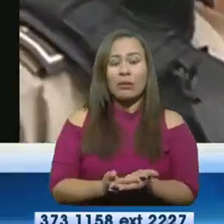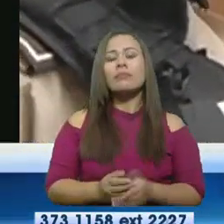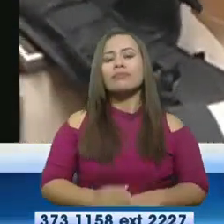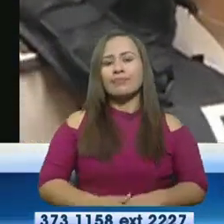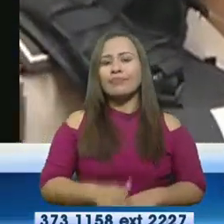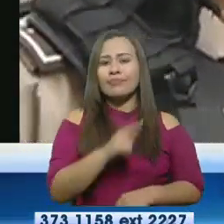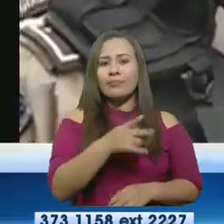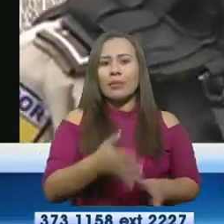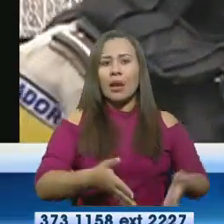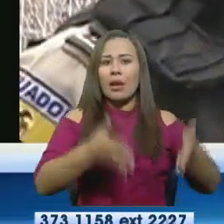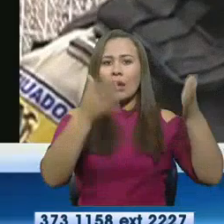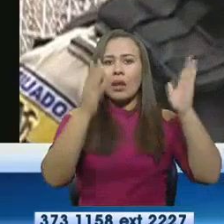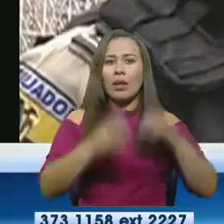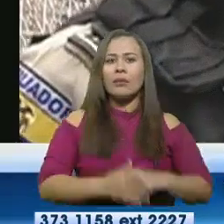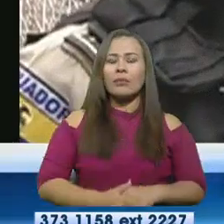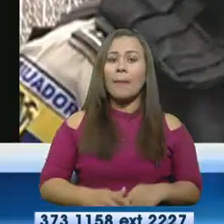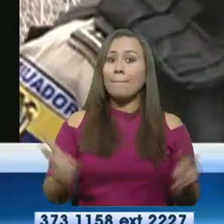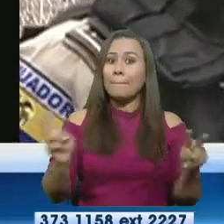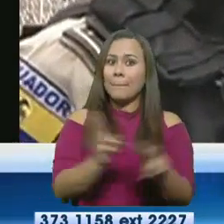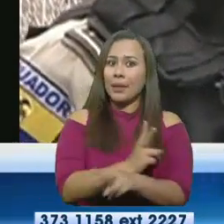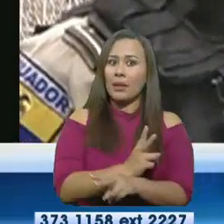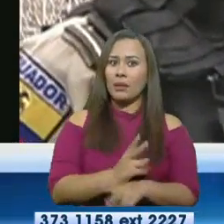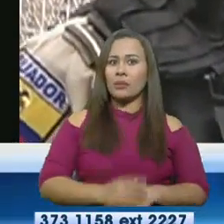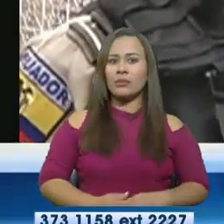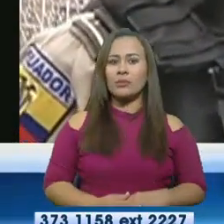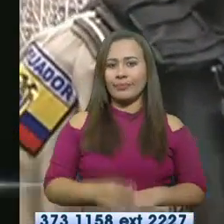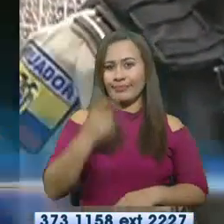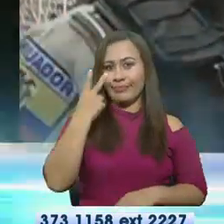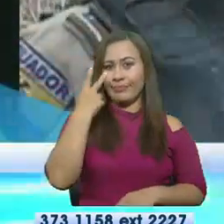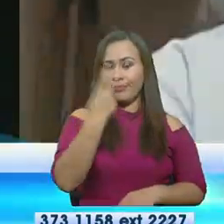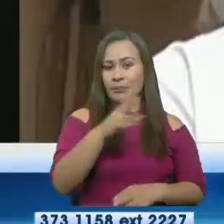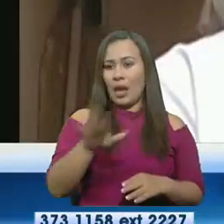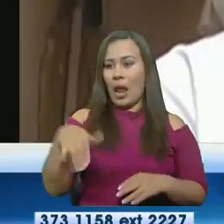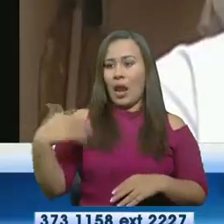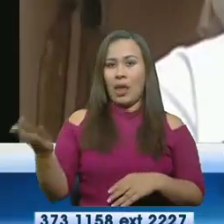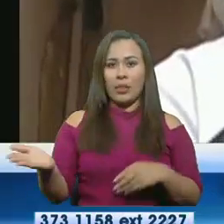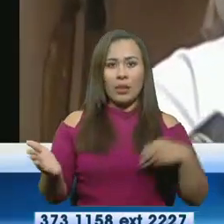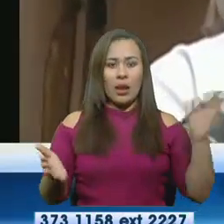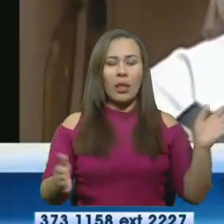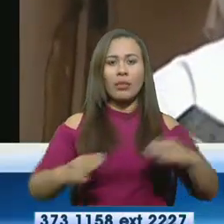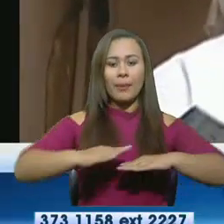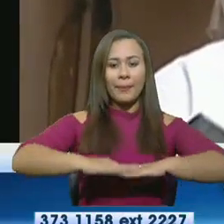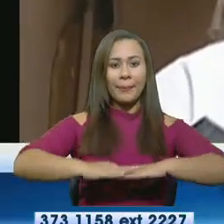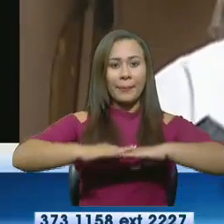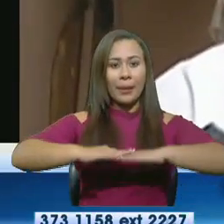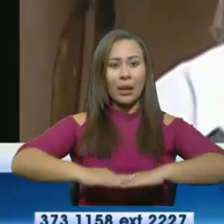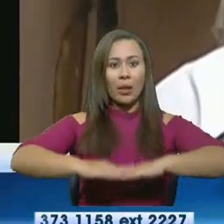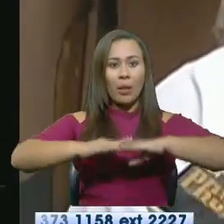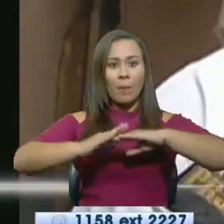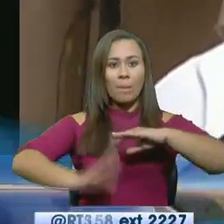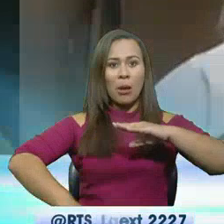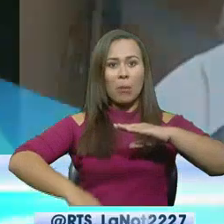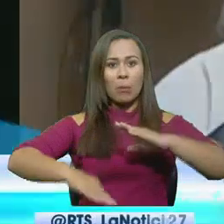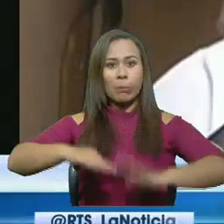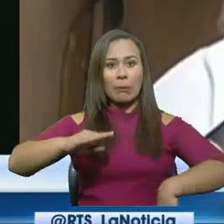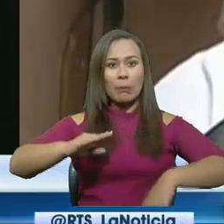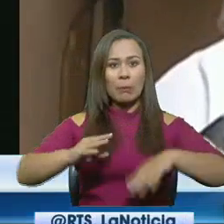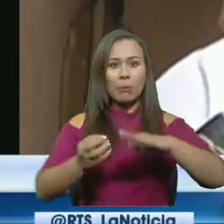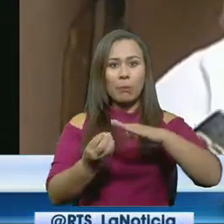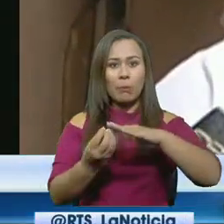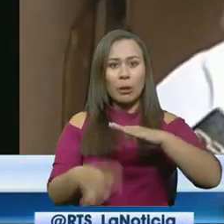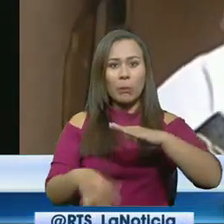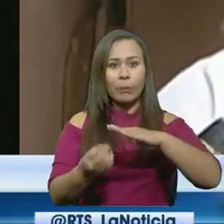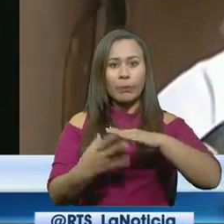casa está en total peligro. Así pueden ver las casas de lado. Los balcones se están cayendo en pedazos. Cualquier